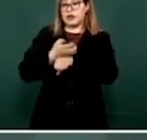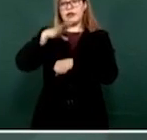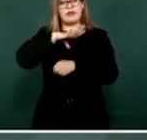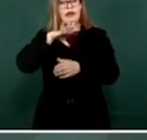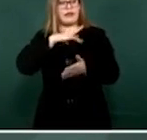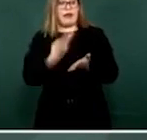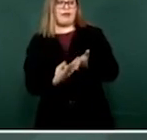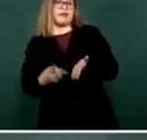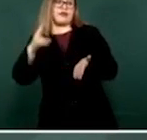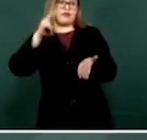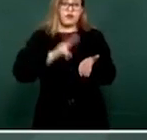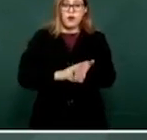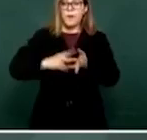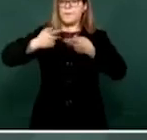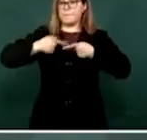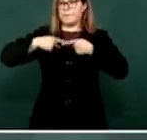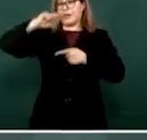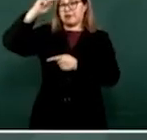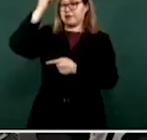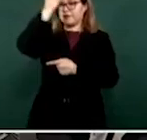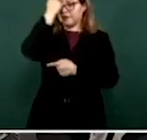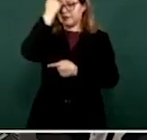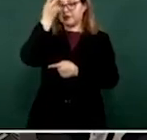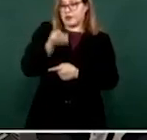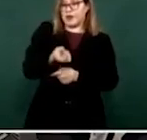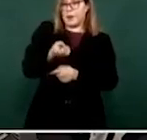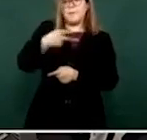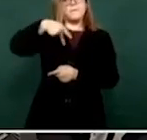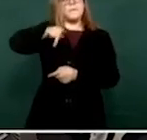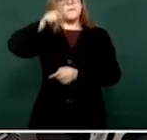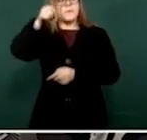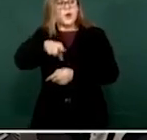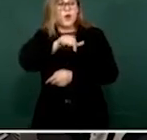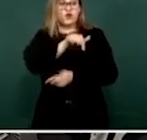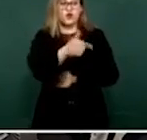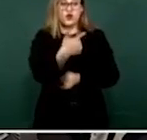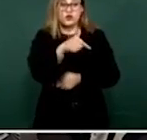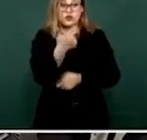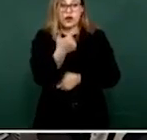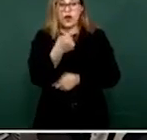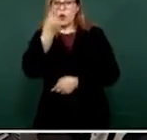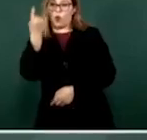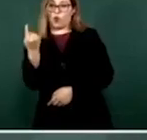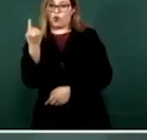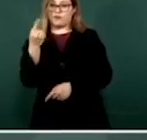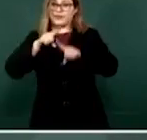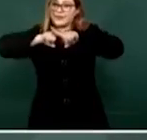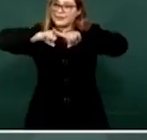doble de población de San Luis, pero no es lo mismo 12 que uno,